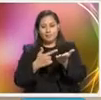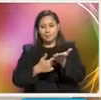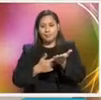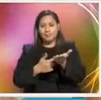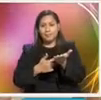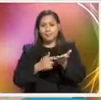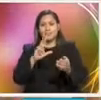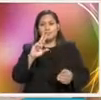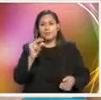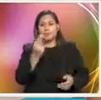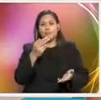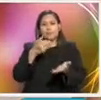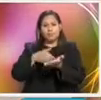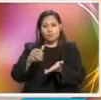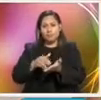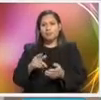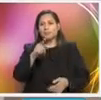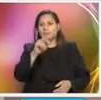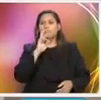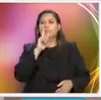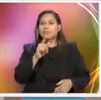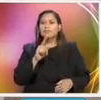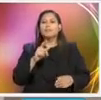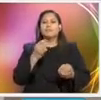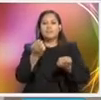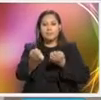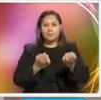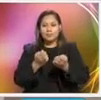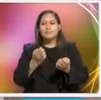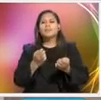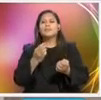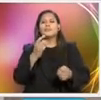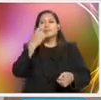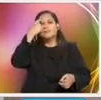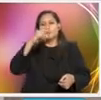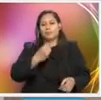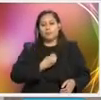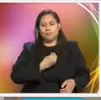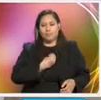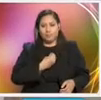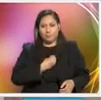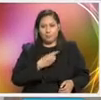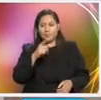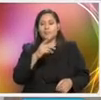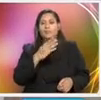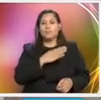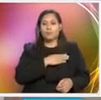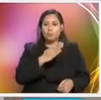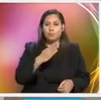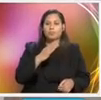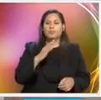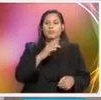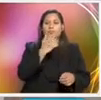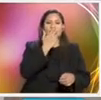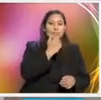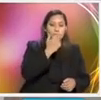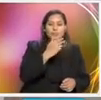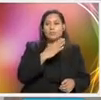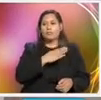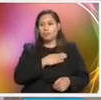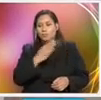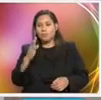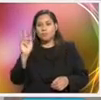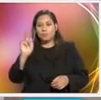no necesitas. Entonces, hay que hacer resistencia, hay que comer muy bien balanceado, buenos carbohidratos, buenas proteínas y las curvas las vas a